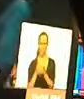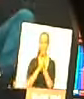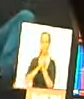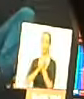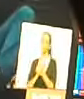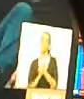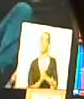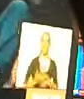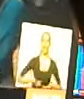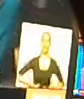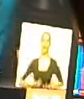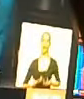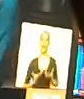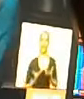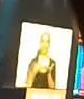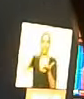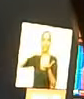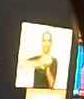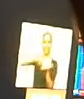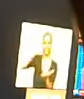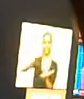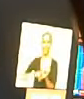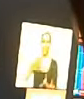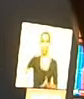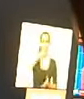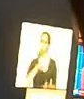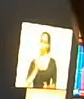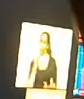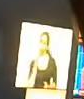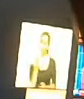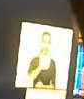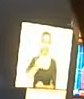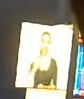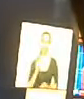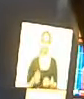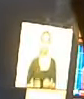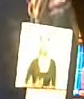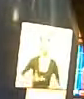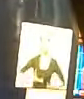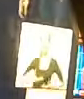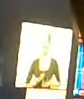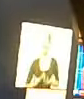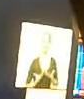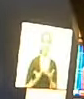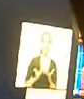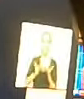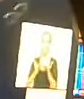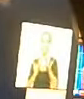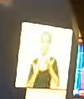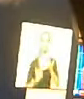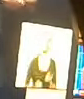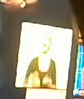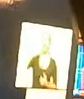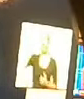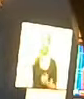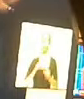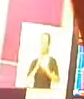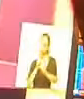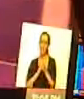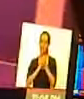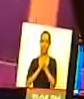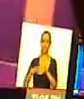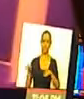pone caliente, ya brinca la gente, los pueblos no son tontos, caray, brinca como aceite, siempre más caliente, mi pueblo va por todo, compadre.